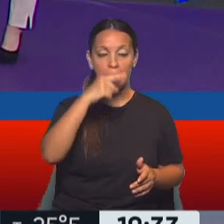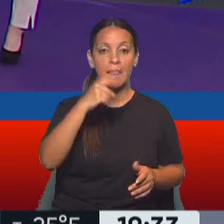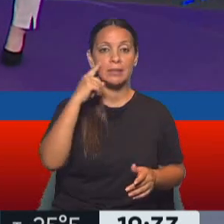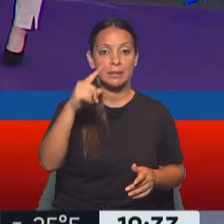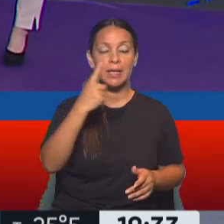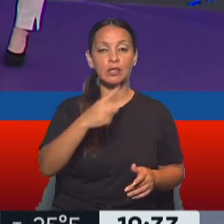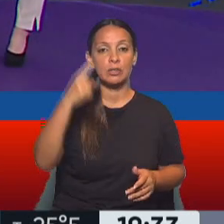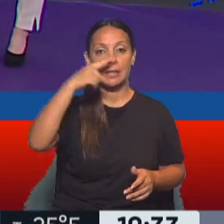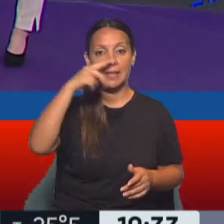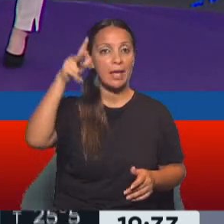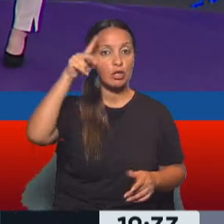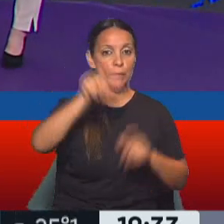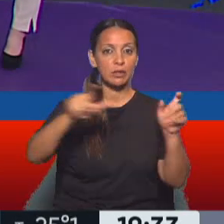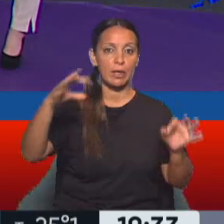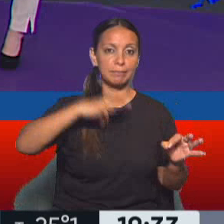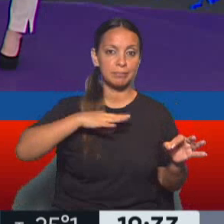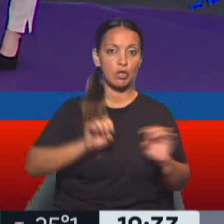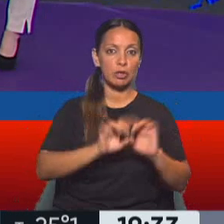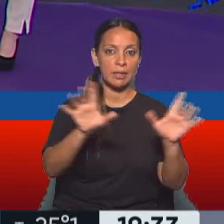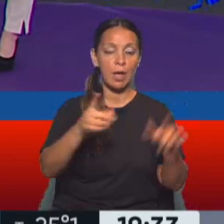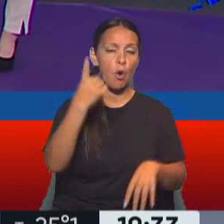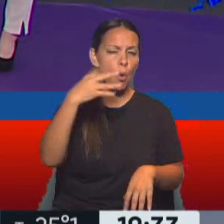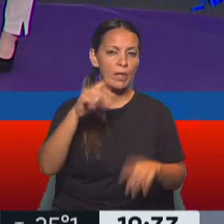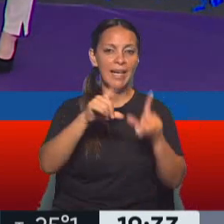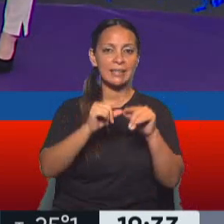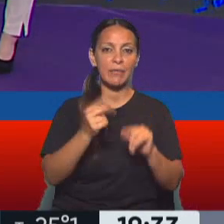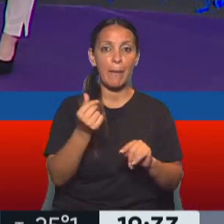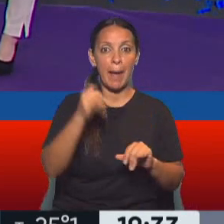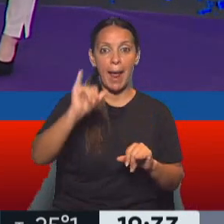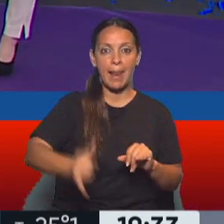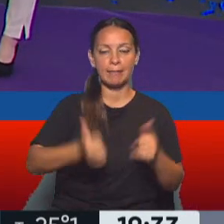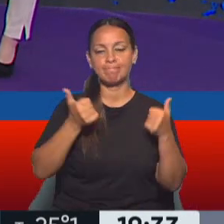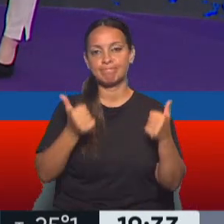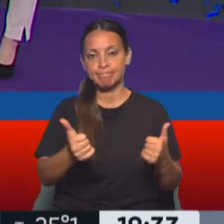8.897.178 contagios. La única cifra que nos gusta de todo esto es la de los